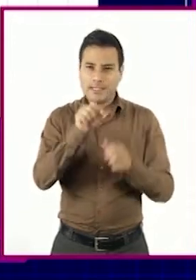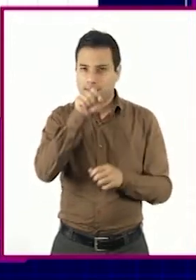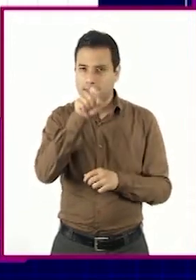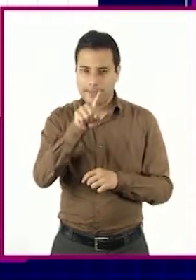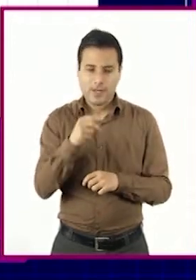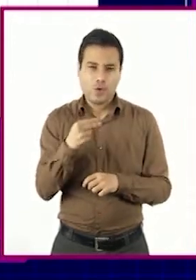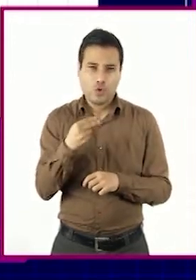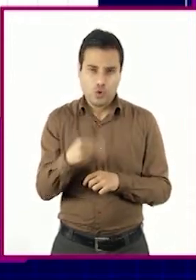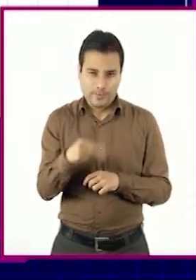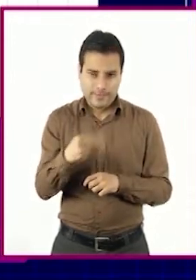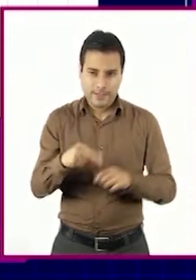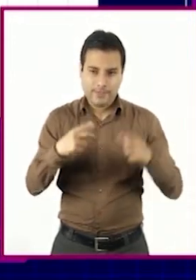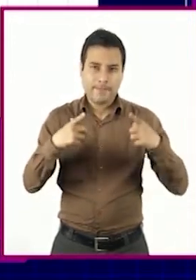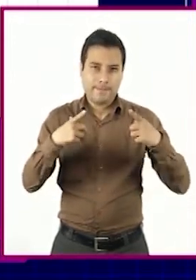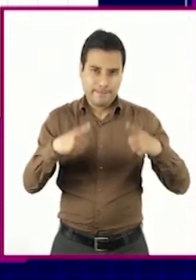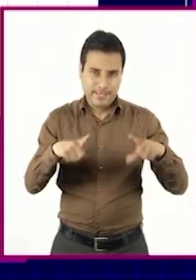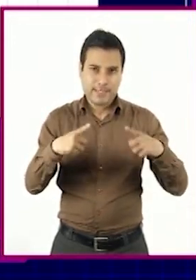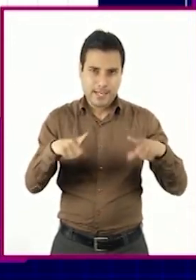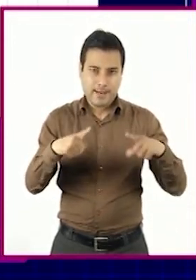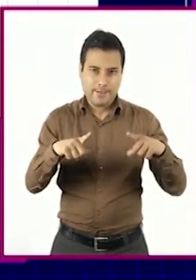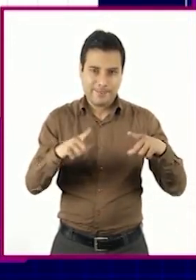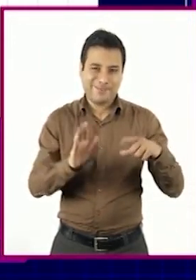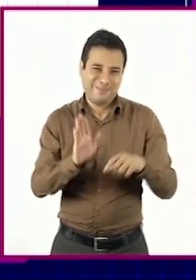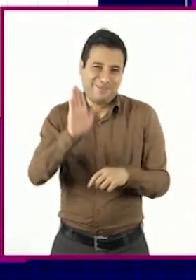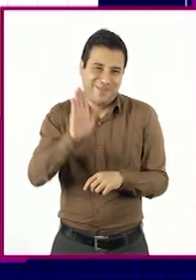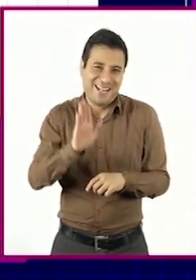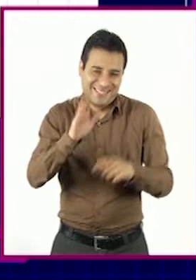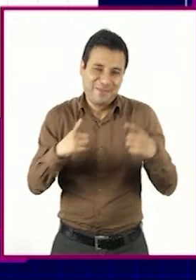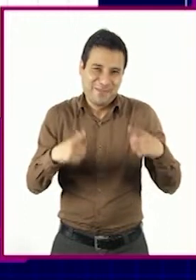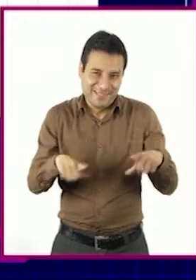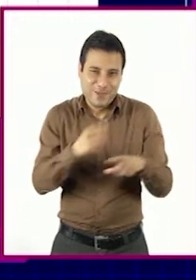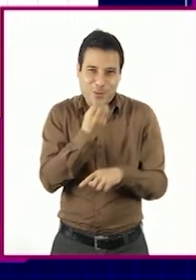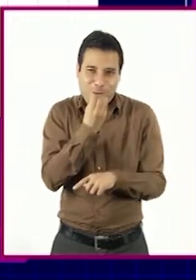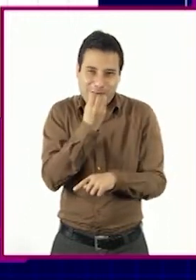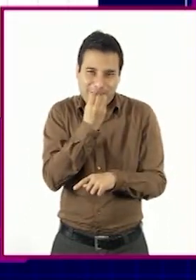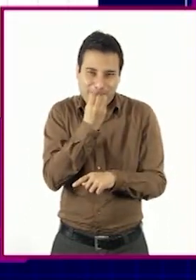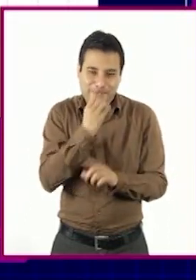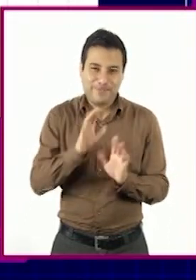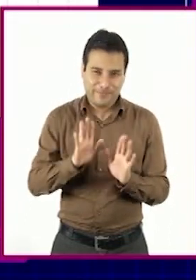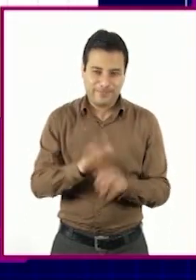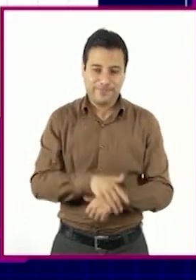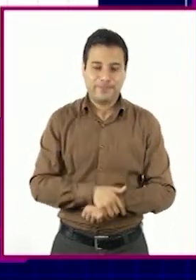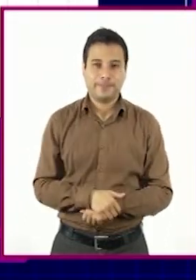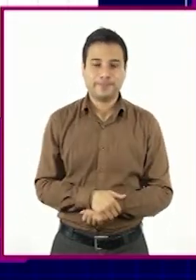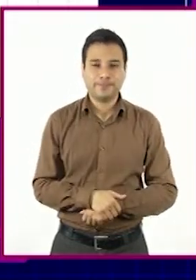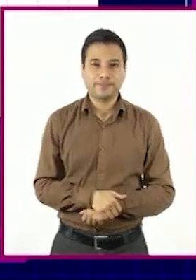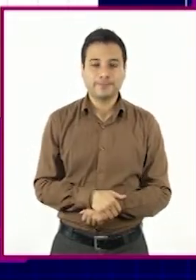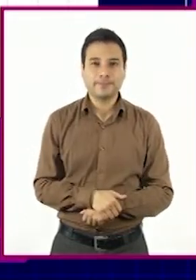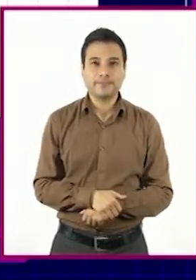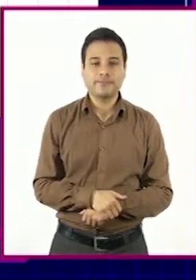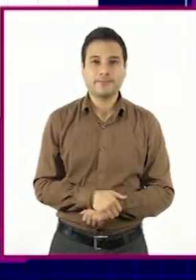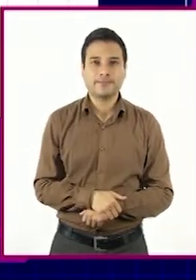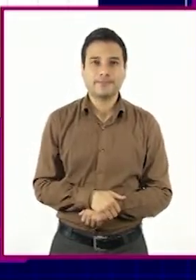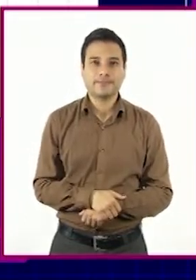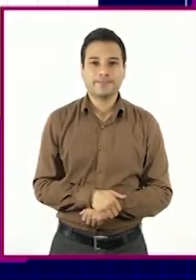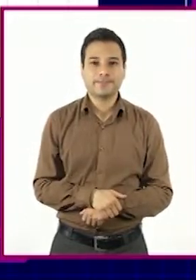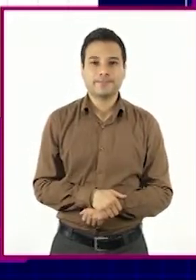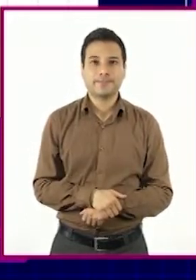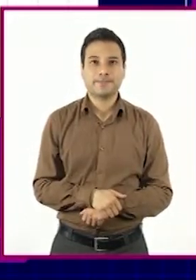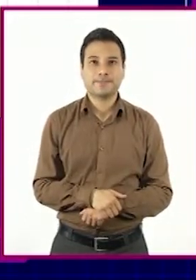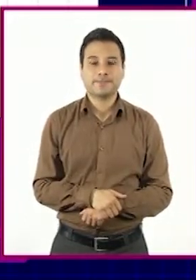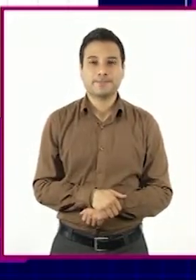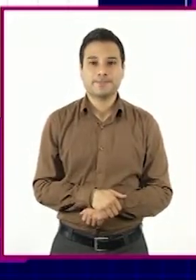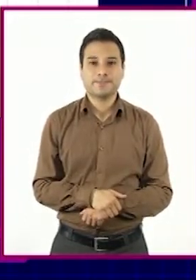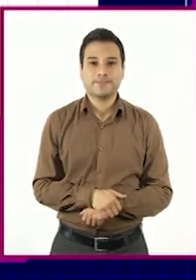o gráfica de pie, por su semejanza con los postres redondos que se parten en rebanadas. El tamaño de